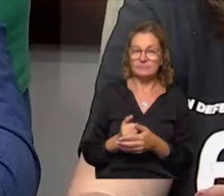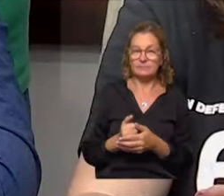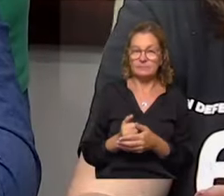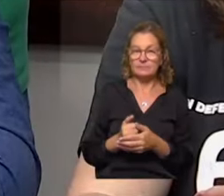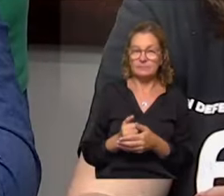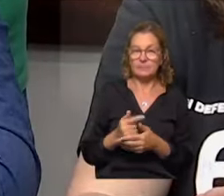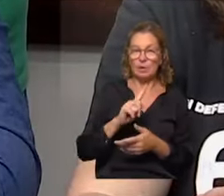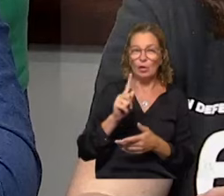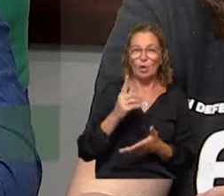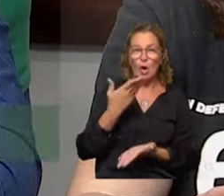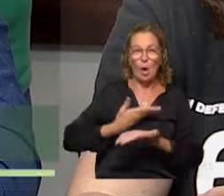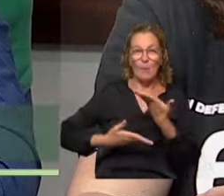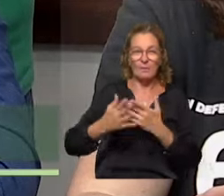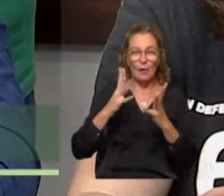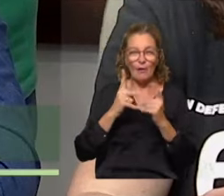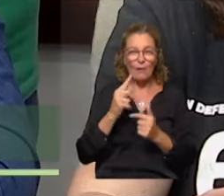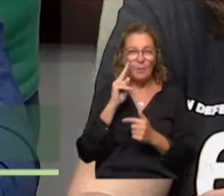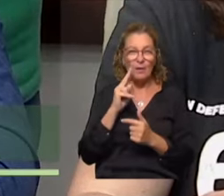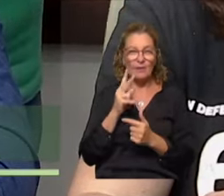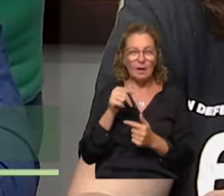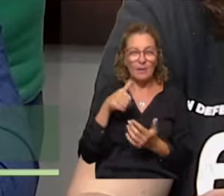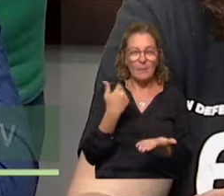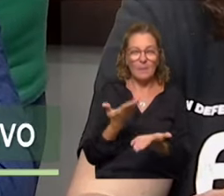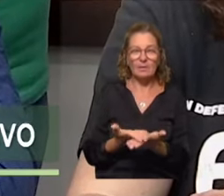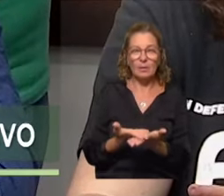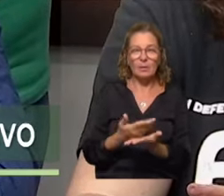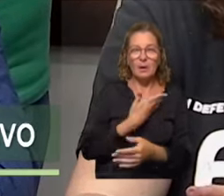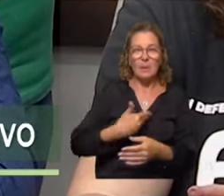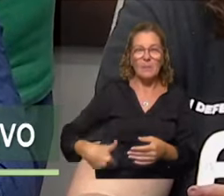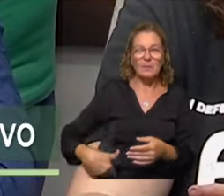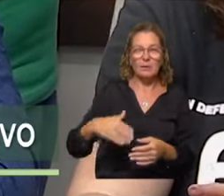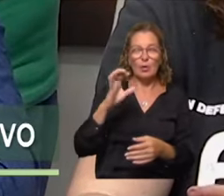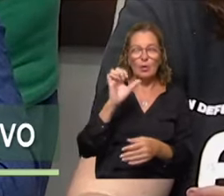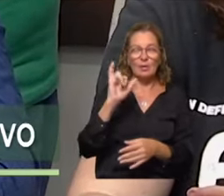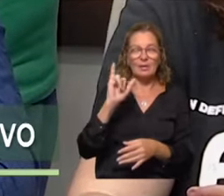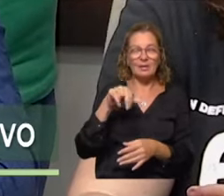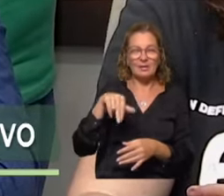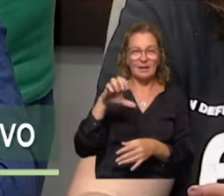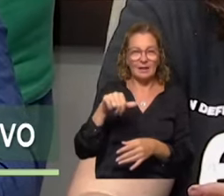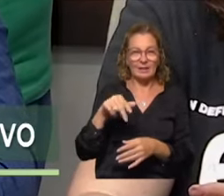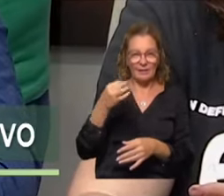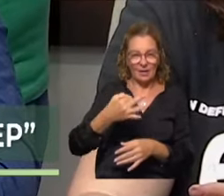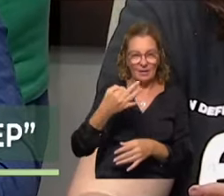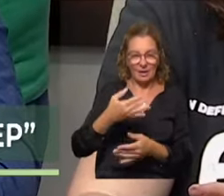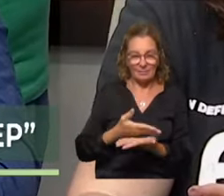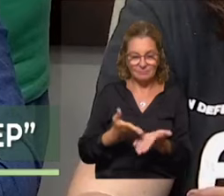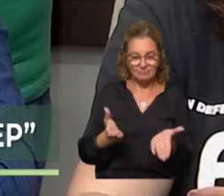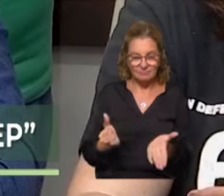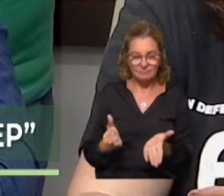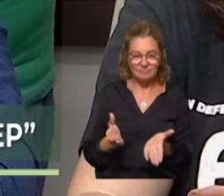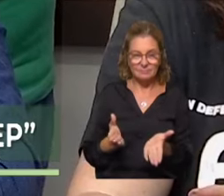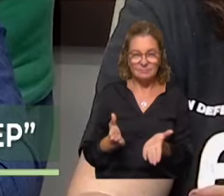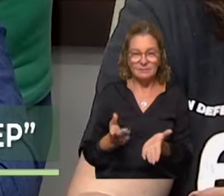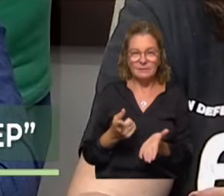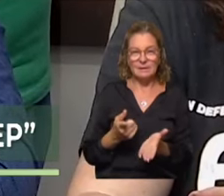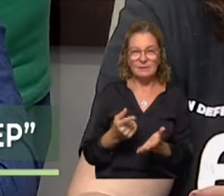No compartimos la visión que planteara hoy la presidenta del CODICEN de la ANEP sobre las reales condiciones en las cuales